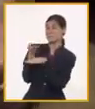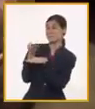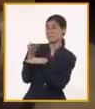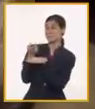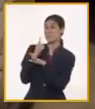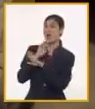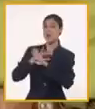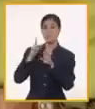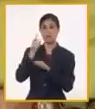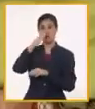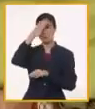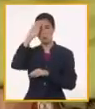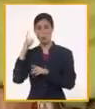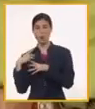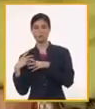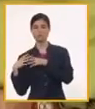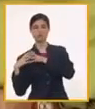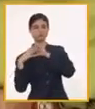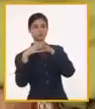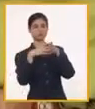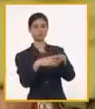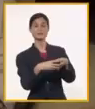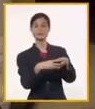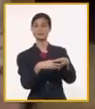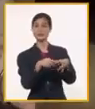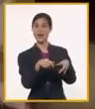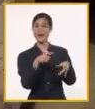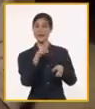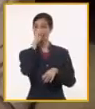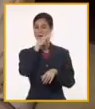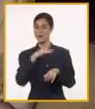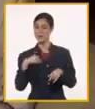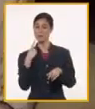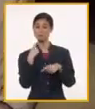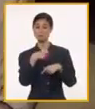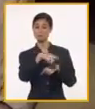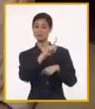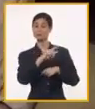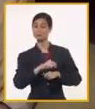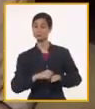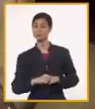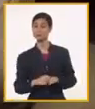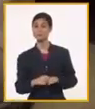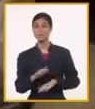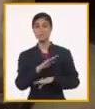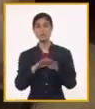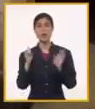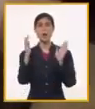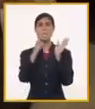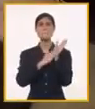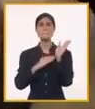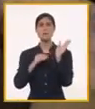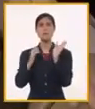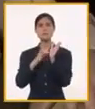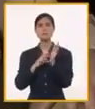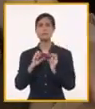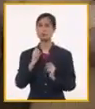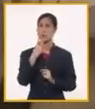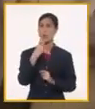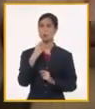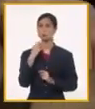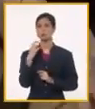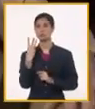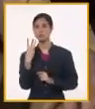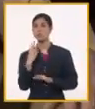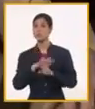formación, pero no había todavía. Y bueno, y después, como a los 2 o 3 meses, ya hubo que